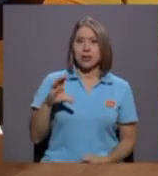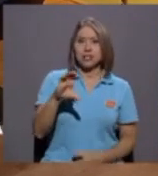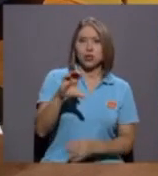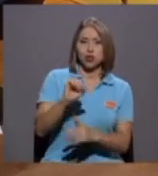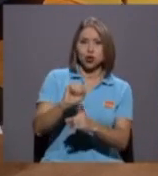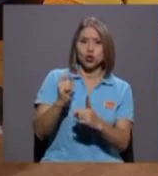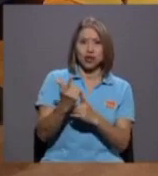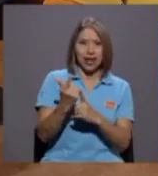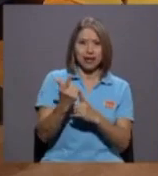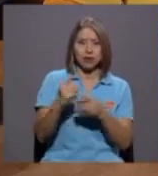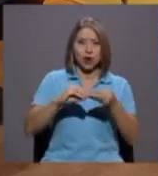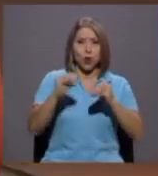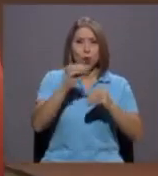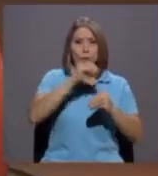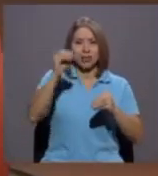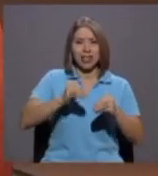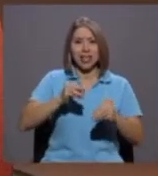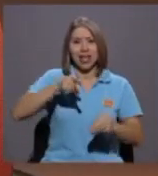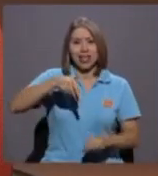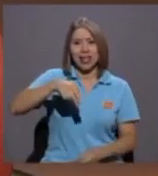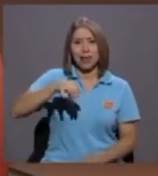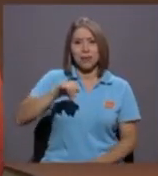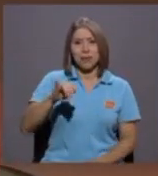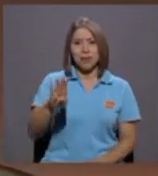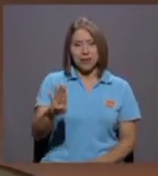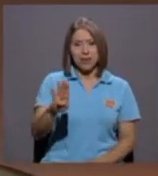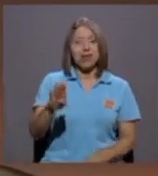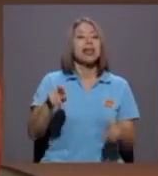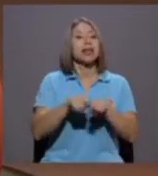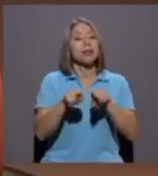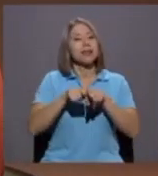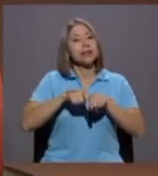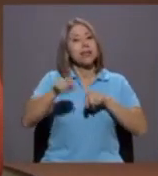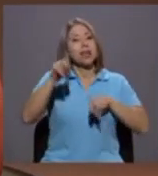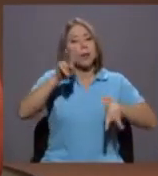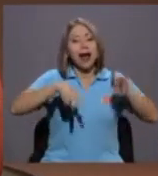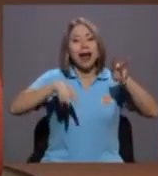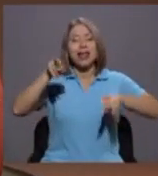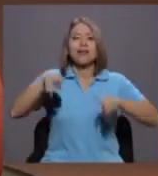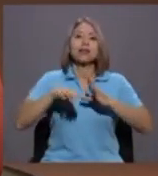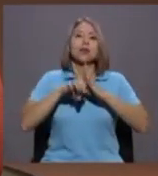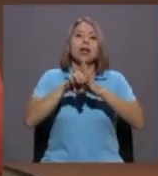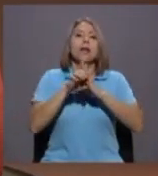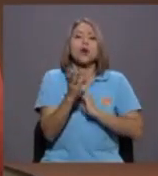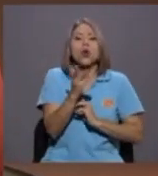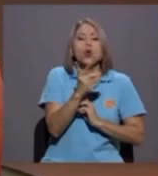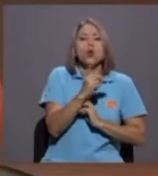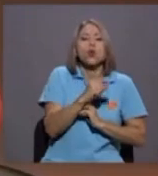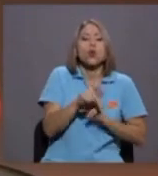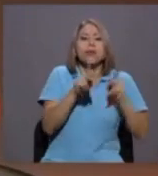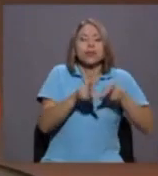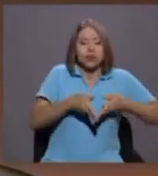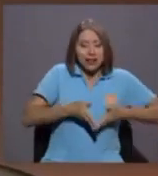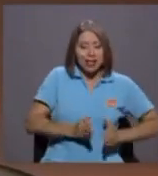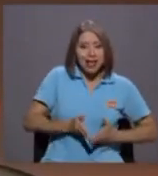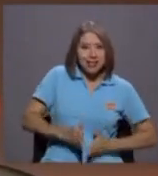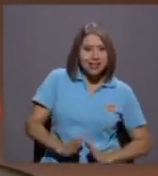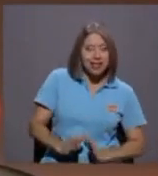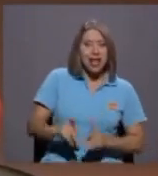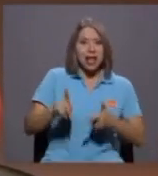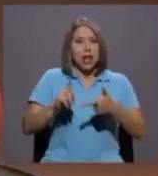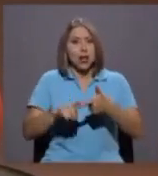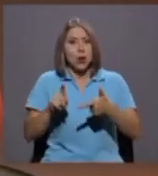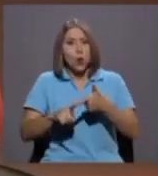país como porcentaje del PIB, y se midieron variables como la tasa de natalidad, la cobertura de